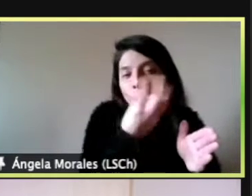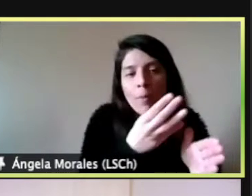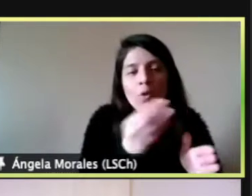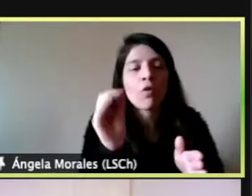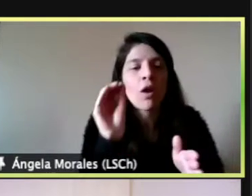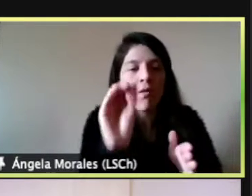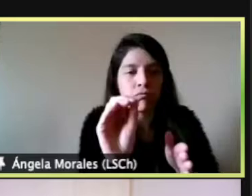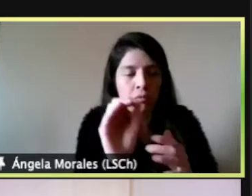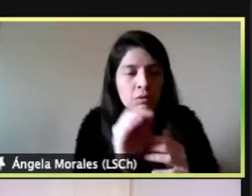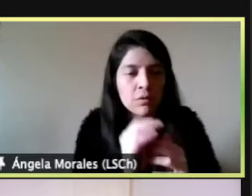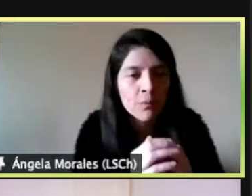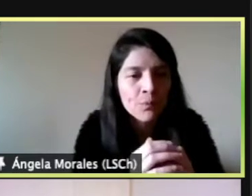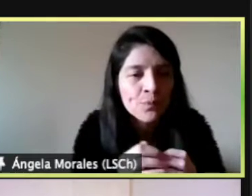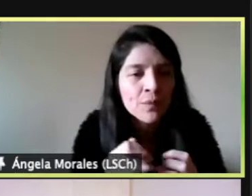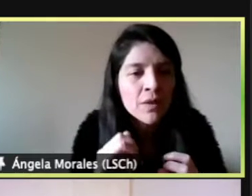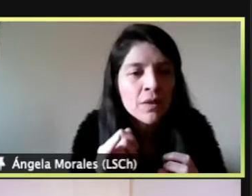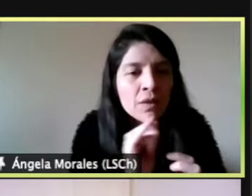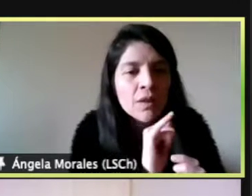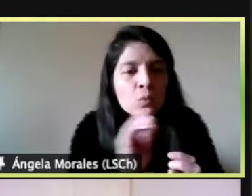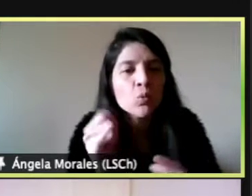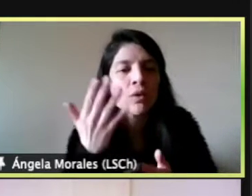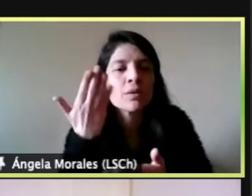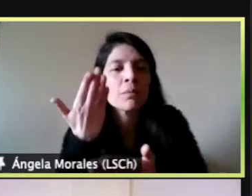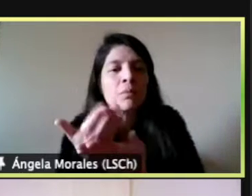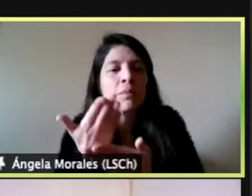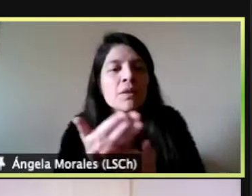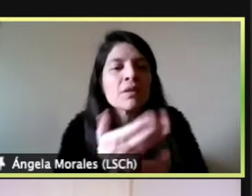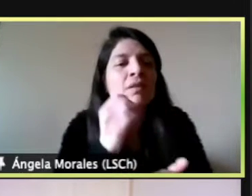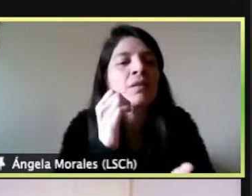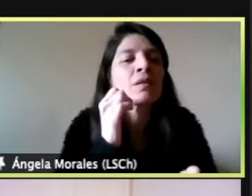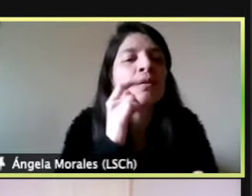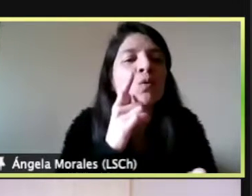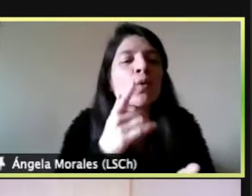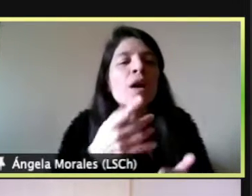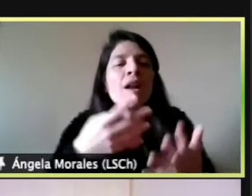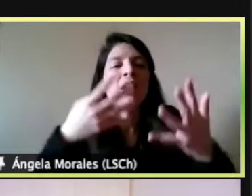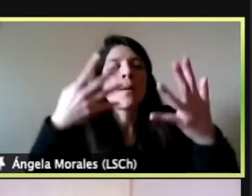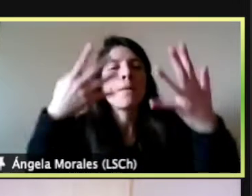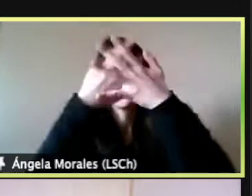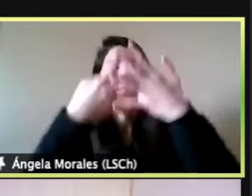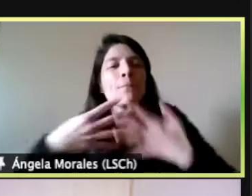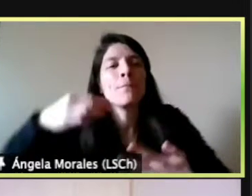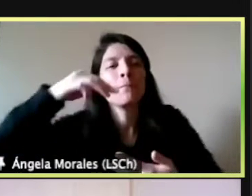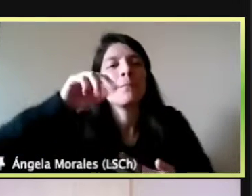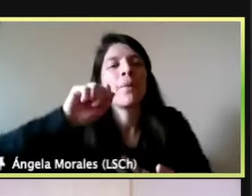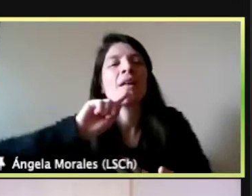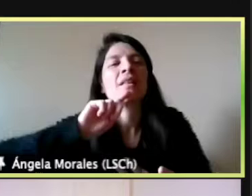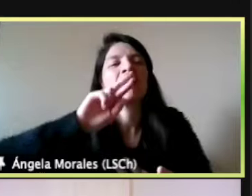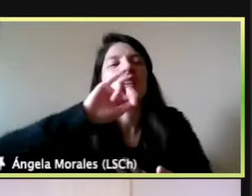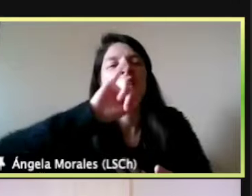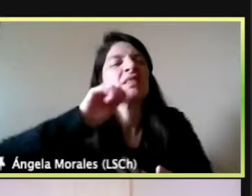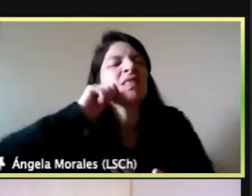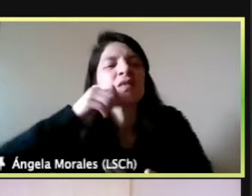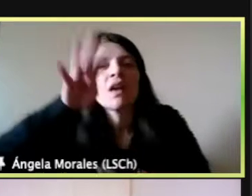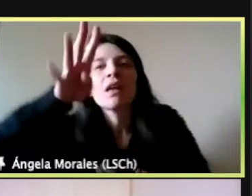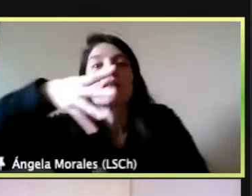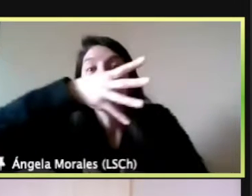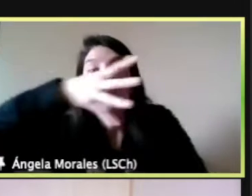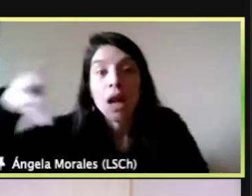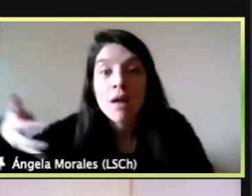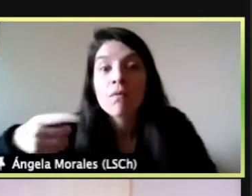pedir la matriz en donde se va a buscar. Esta matriz significa que es esta tabla que está acá. Entonces yo la selecciono completa